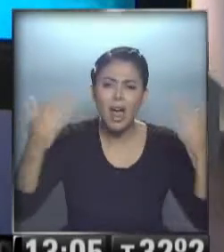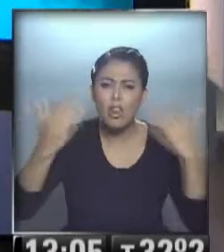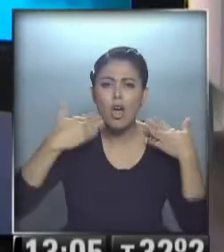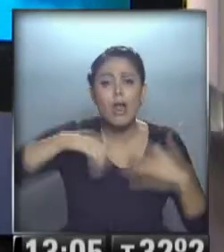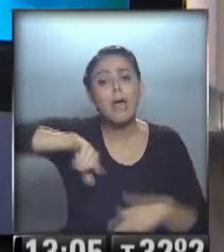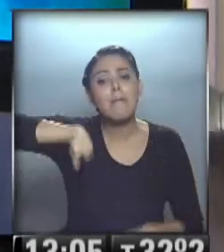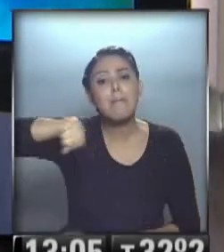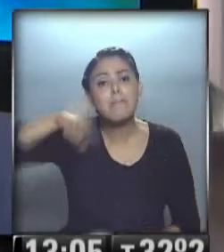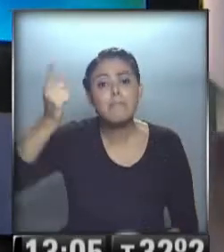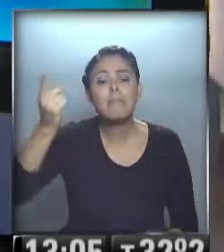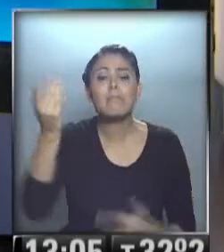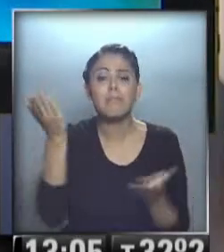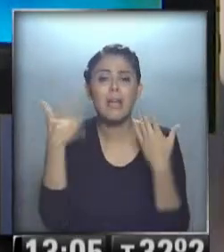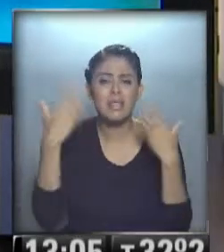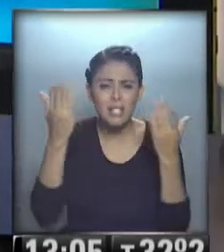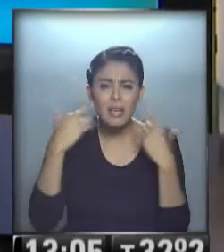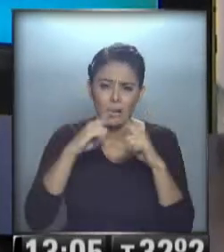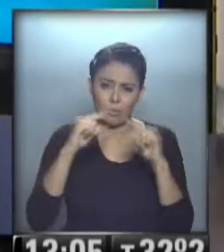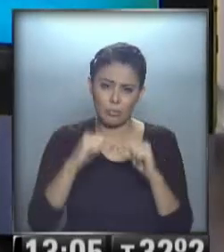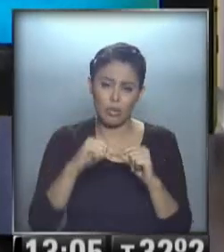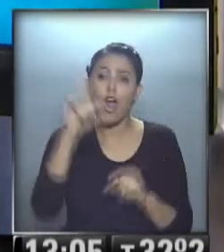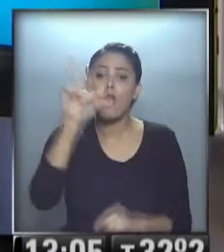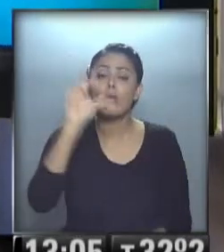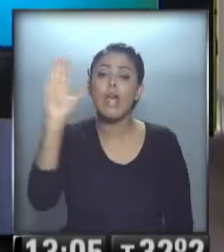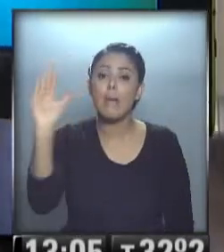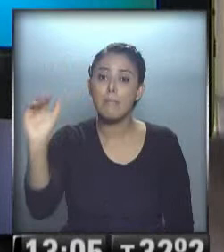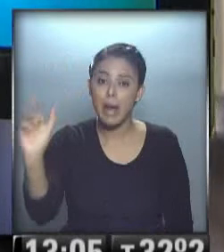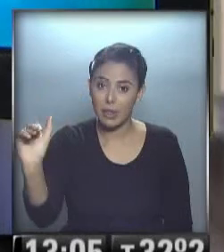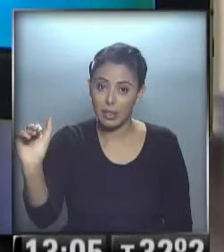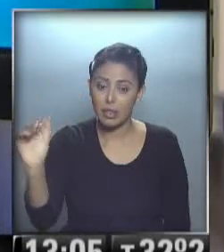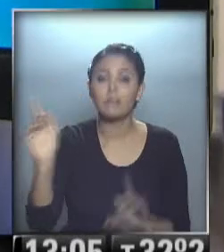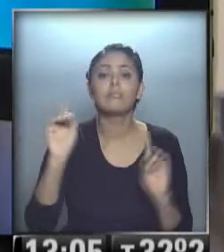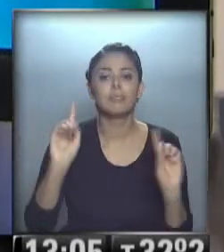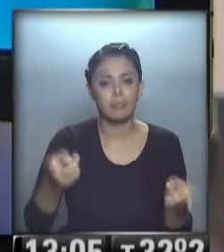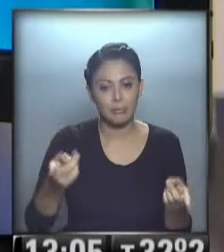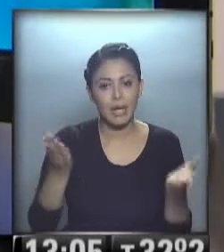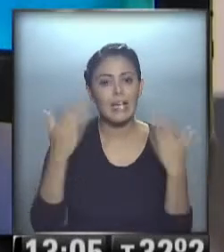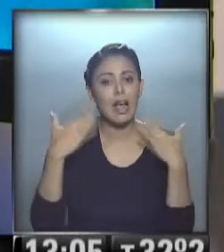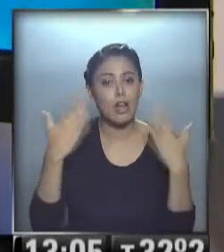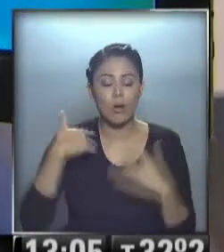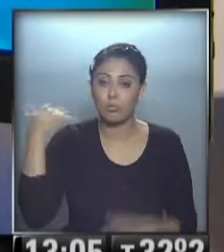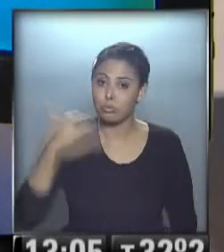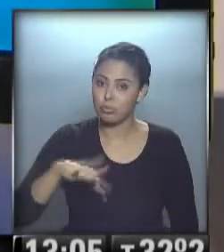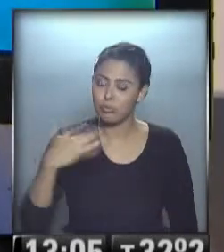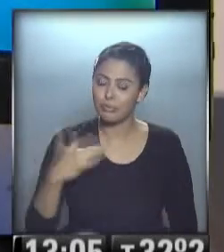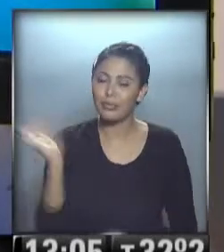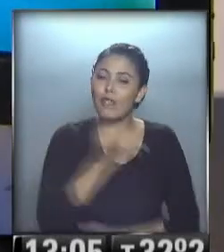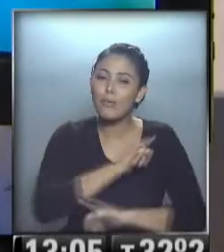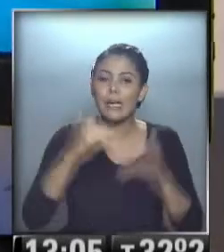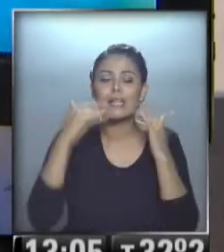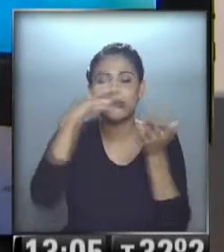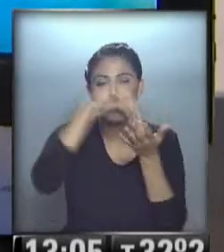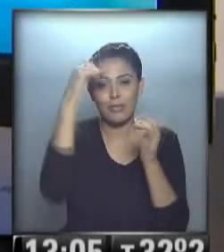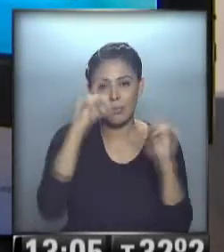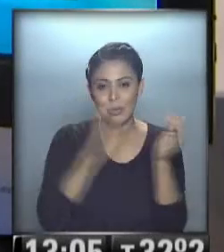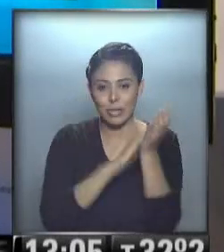todavía más alta la temperatura sin martes calor y fuerte esta información del servicio